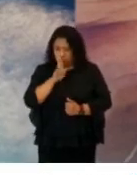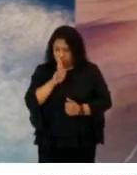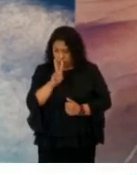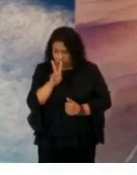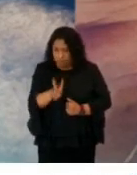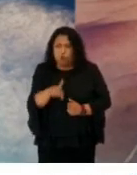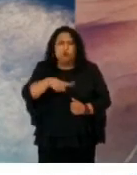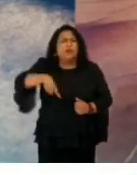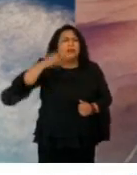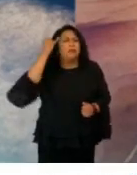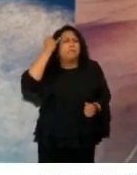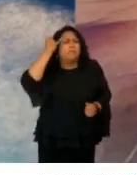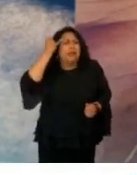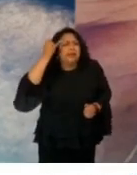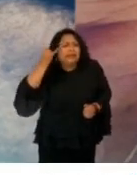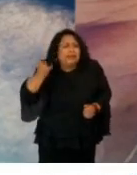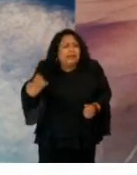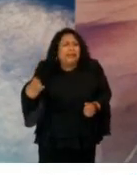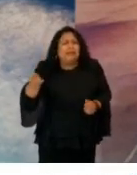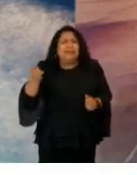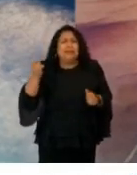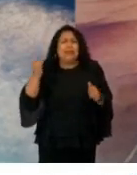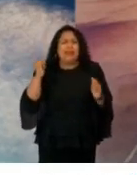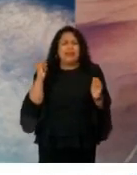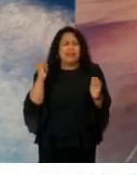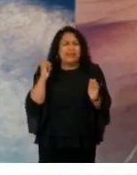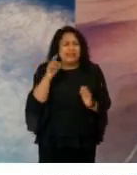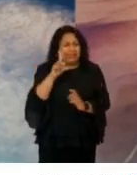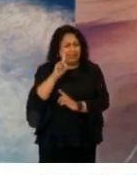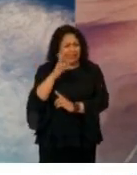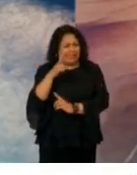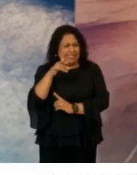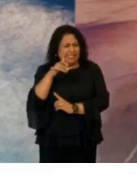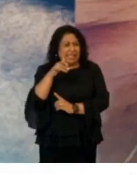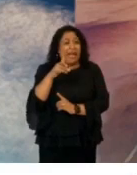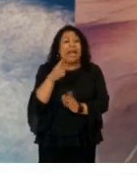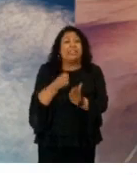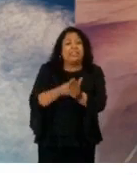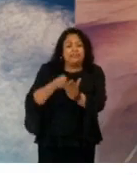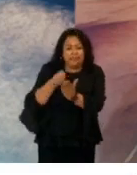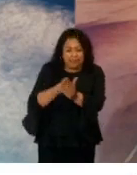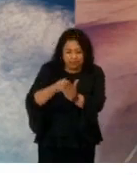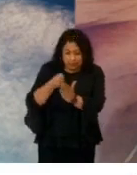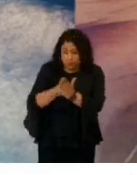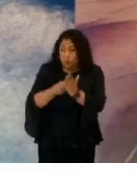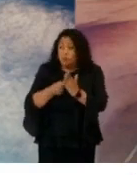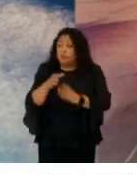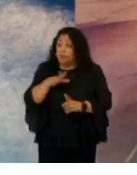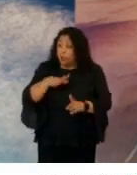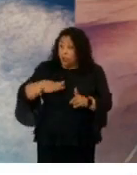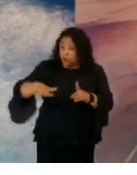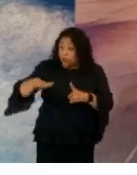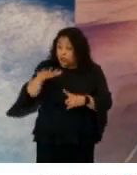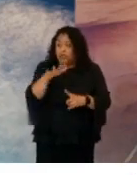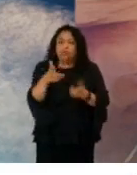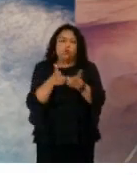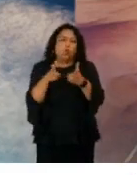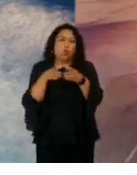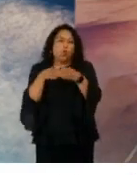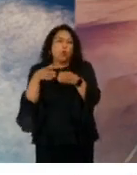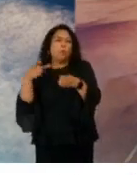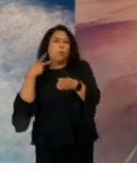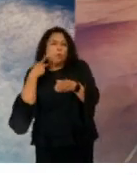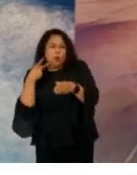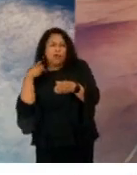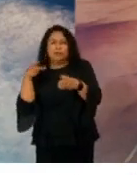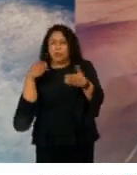¿Qué se imaginan ustedes cuando se habla de activismo? ¿No? Porque probablemente según el contexto en el que estén, el partido político en el que se